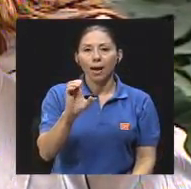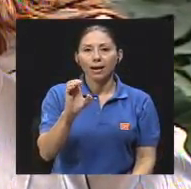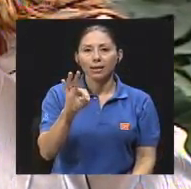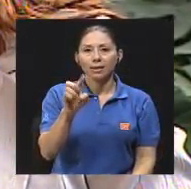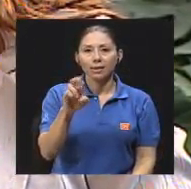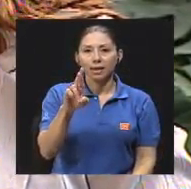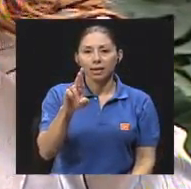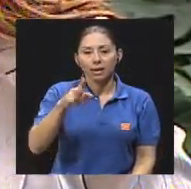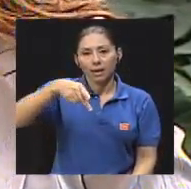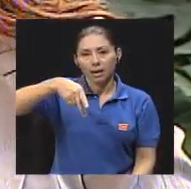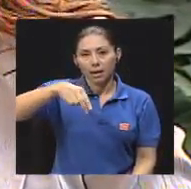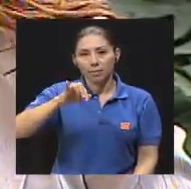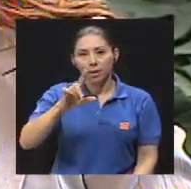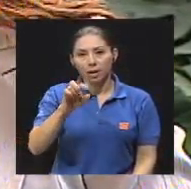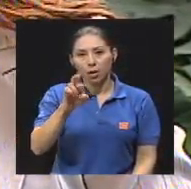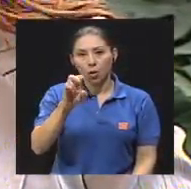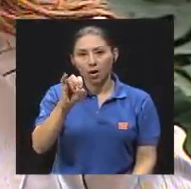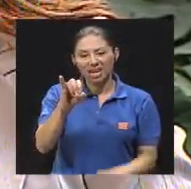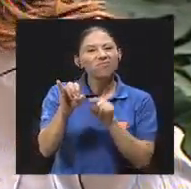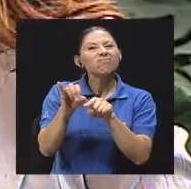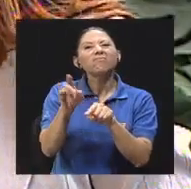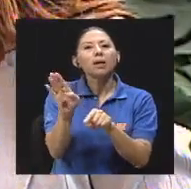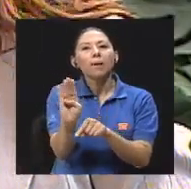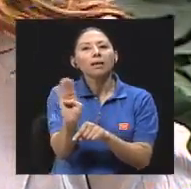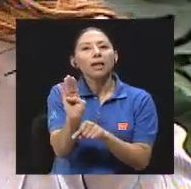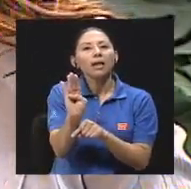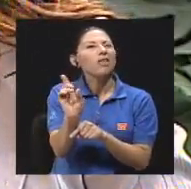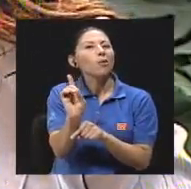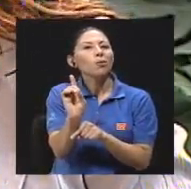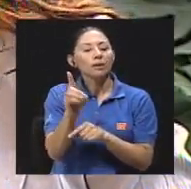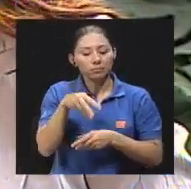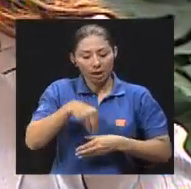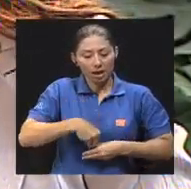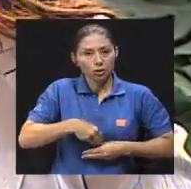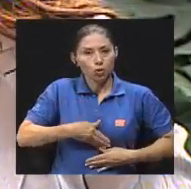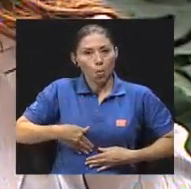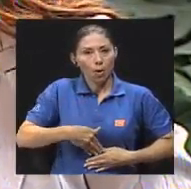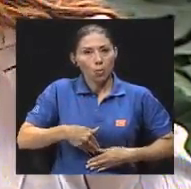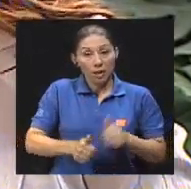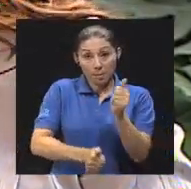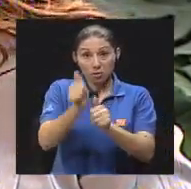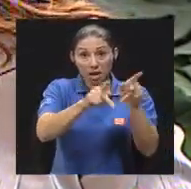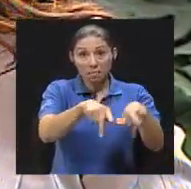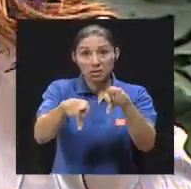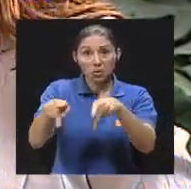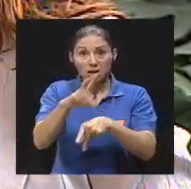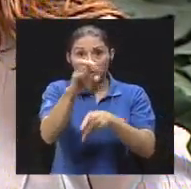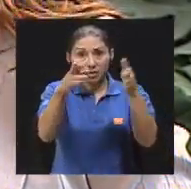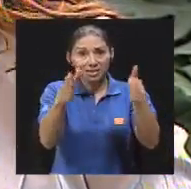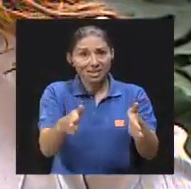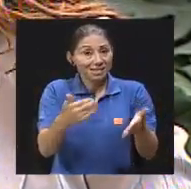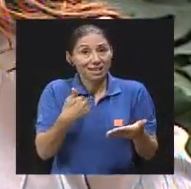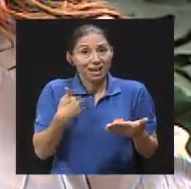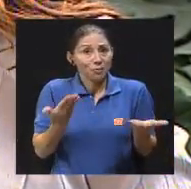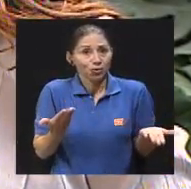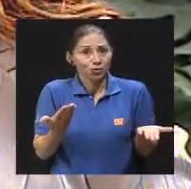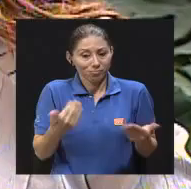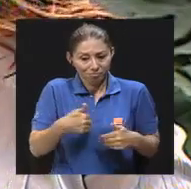porque sabemos que es una bacteria que está en el estómago, que la mayoría de los costarricenses y las costarricenses lo tenemos, y esto tal vez es algo